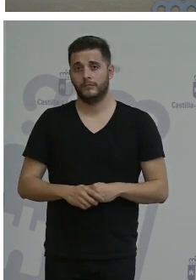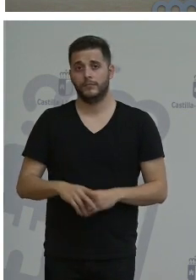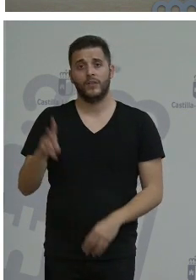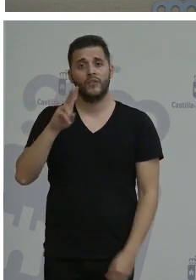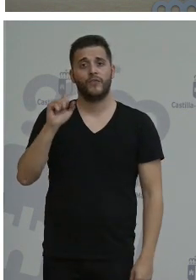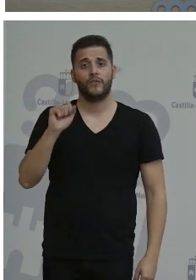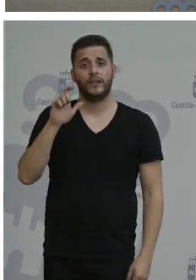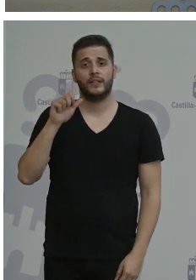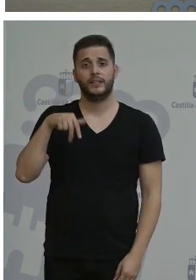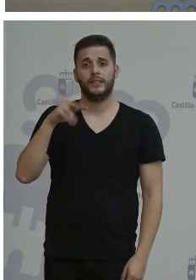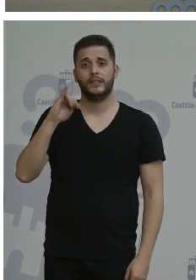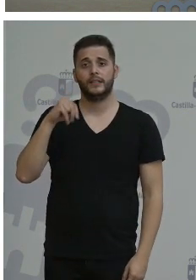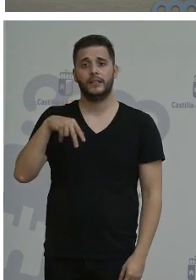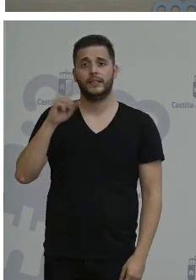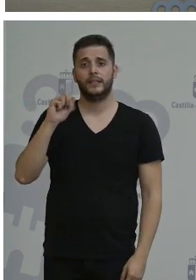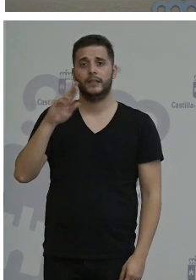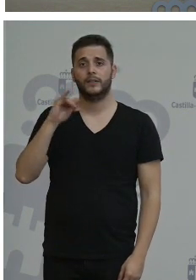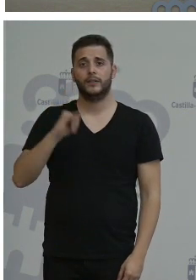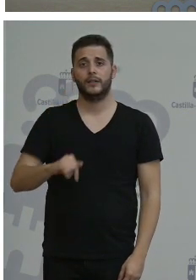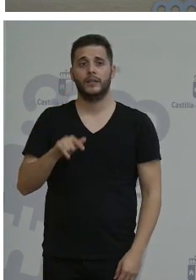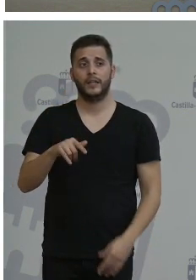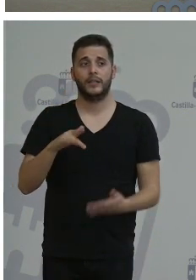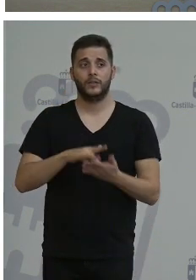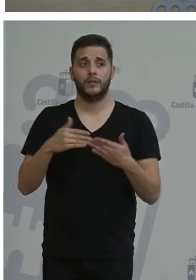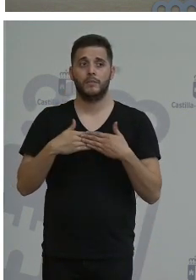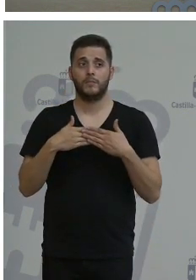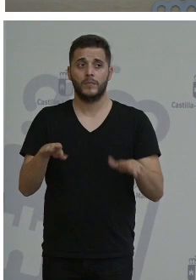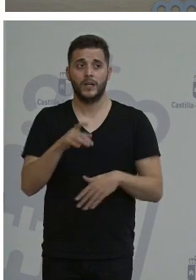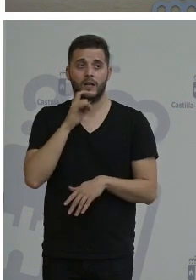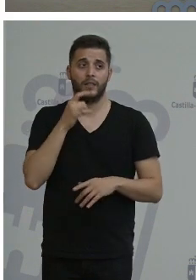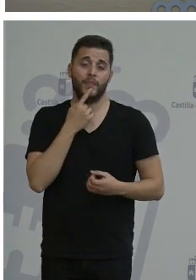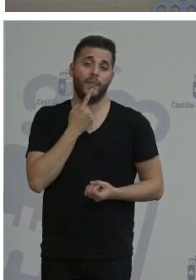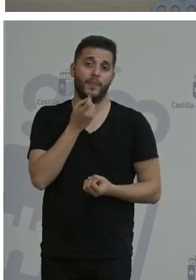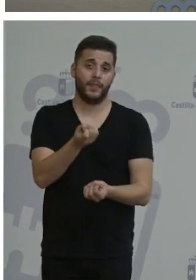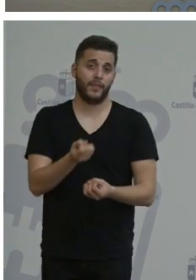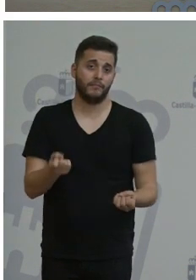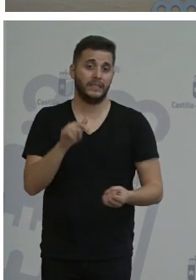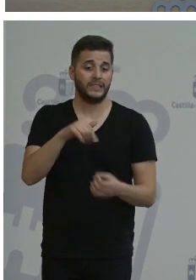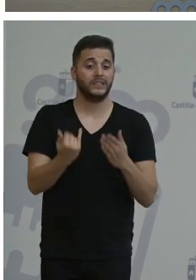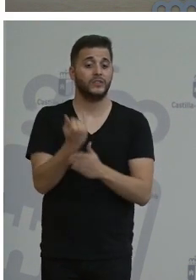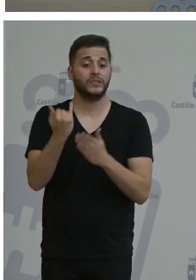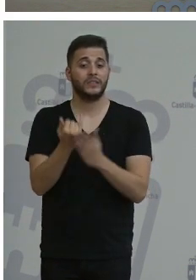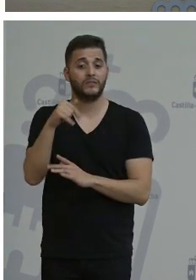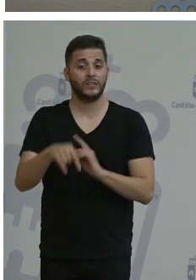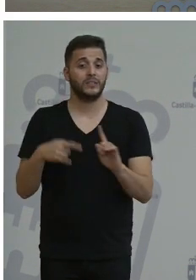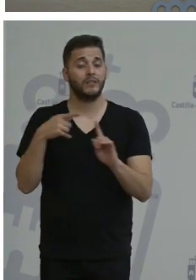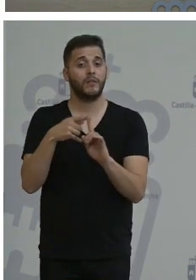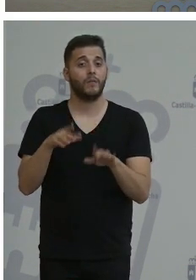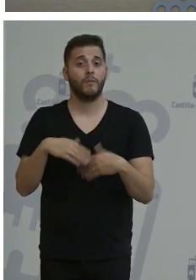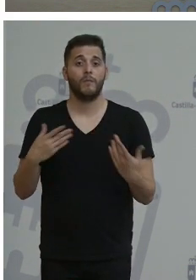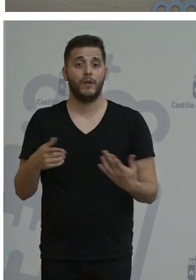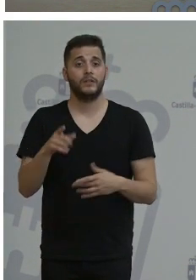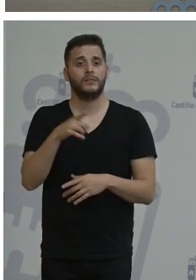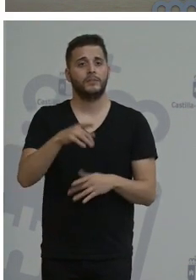Rodríguez en la inauguración ya indicaba esto, que uno de los objetivos de esta jornada también era el hacer